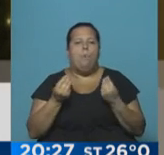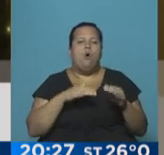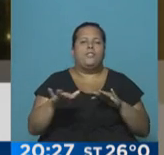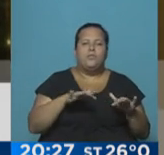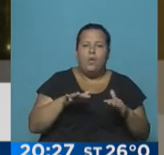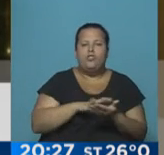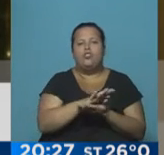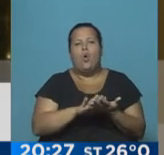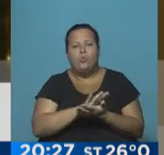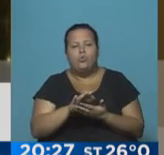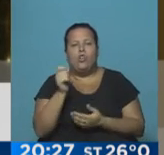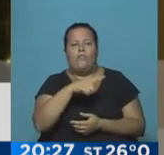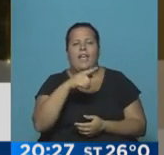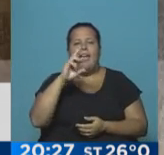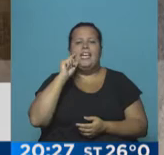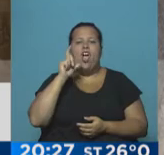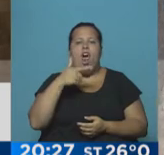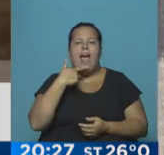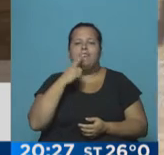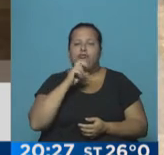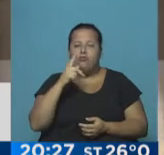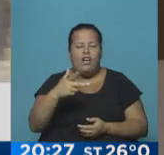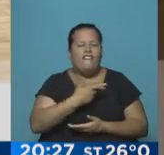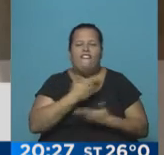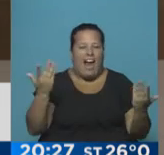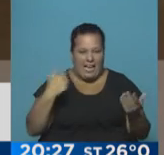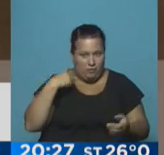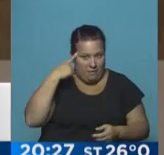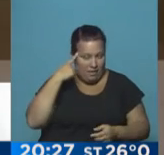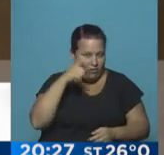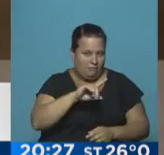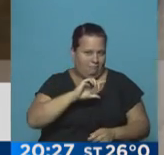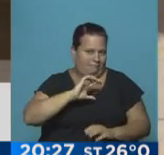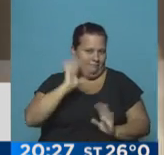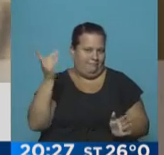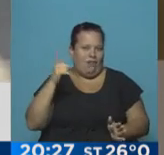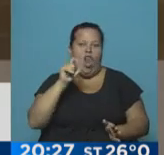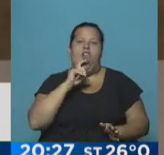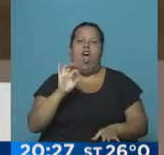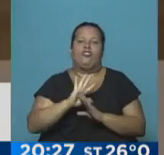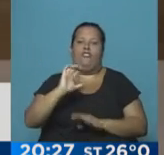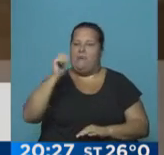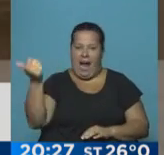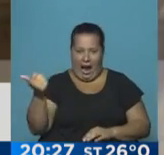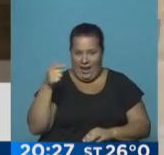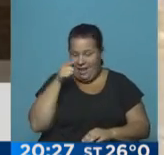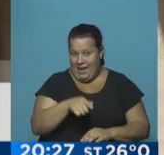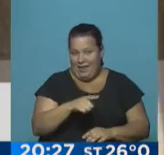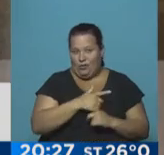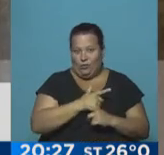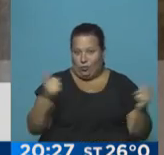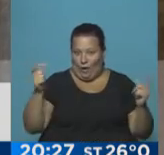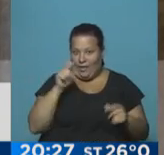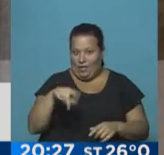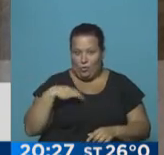la solución de Nicola Stock. Nicola Stock está feliz, creo que se ganó un terno al loto, creo que es una de las suertes más grandes